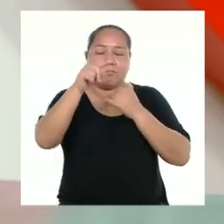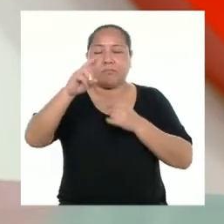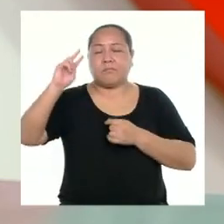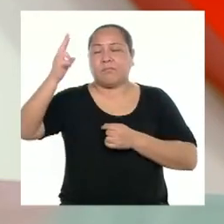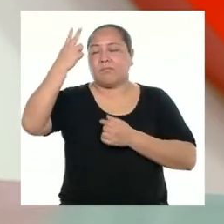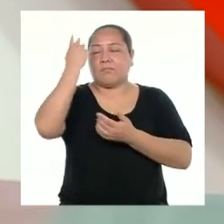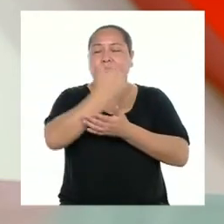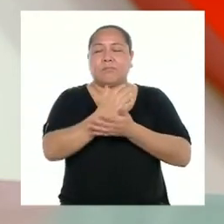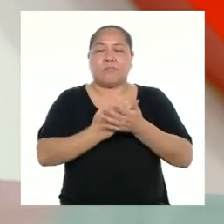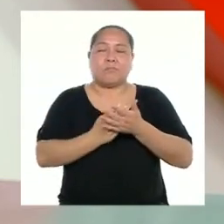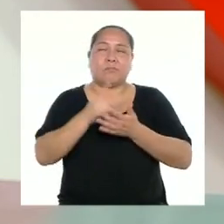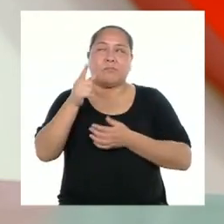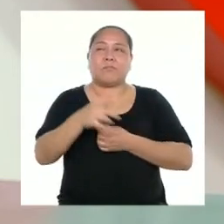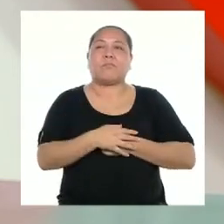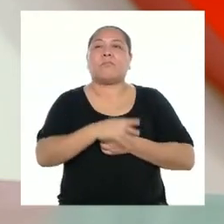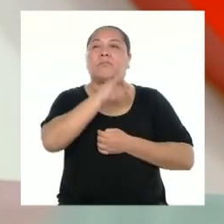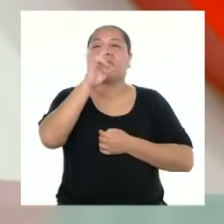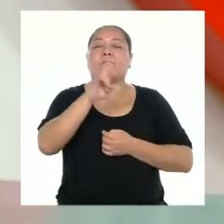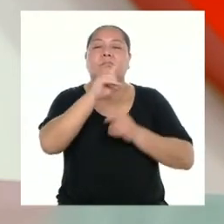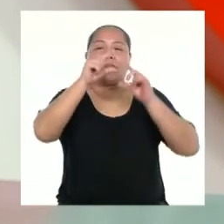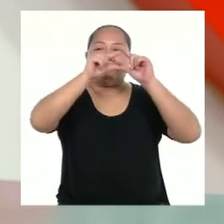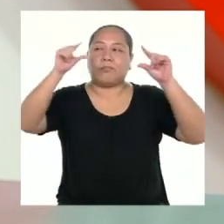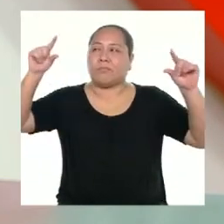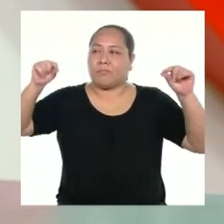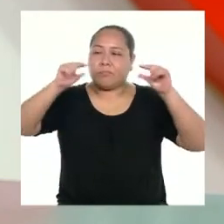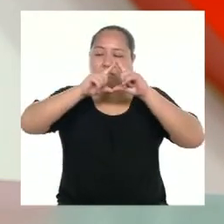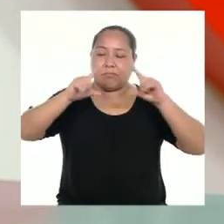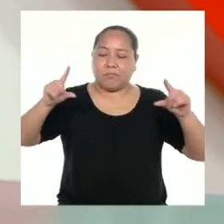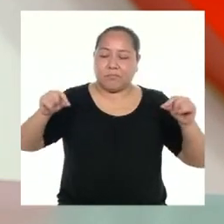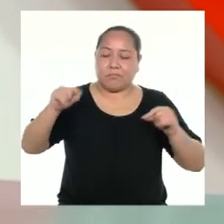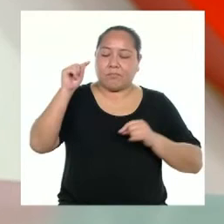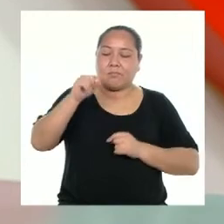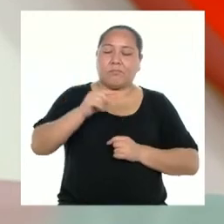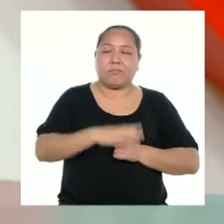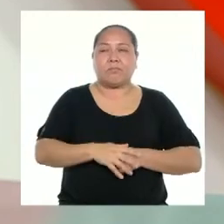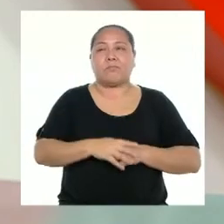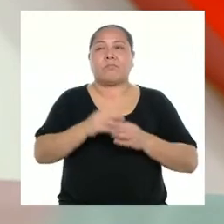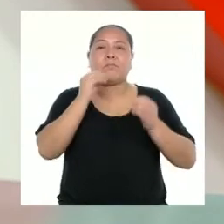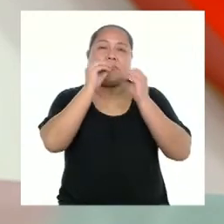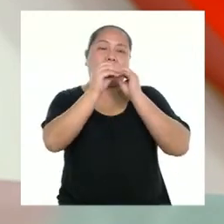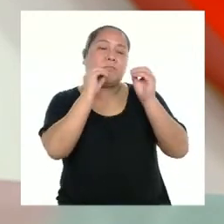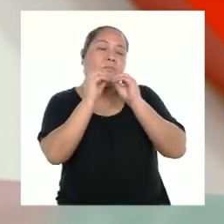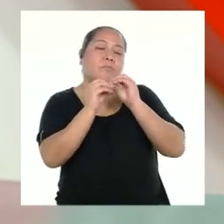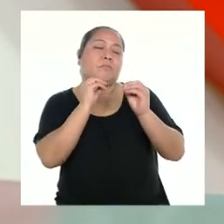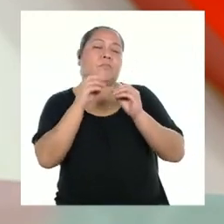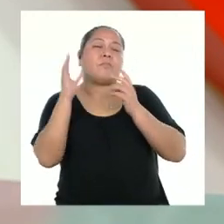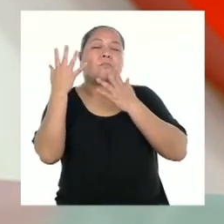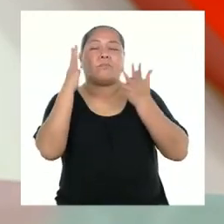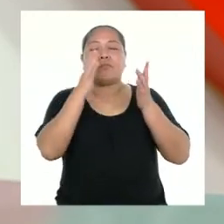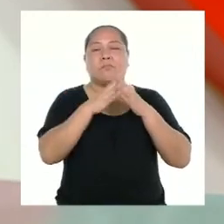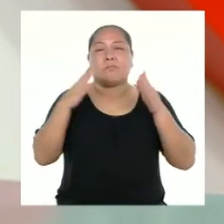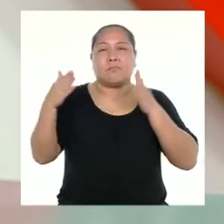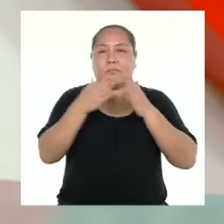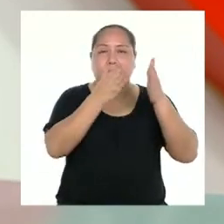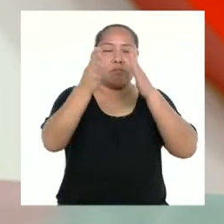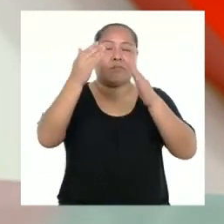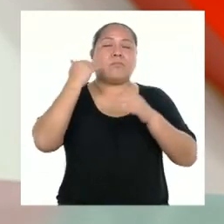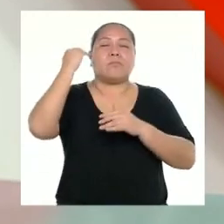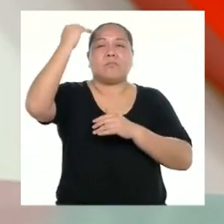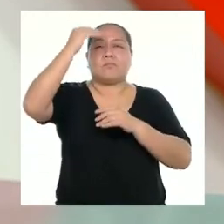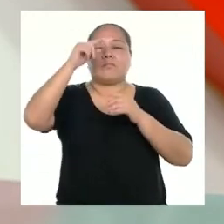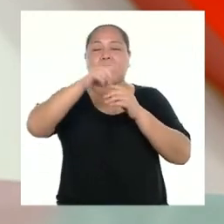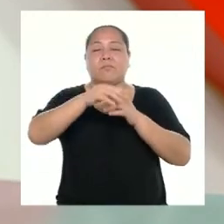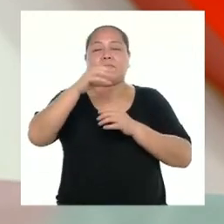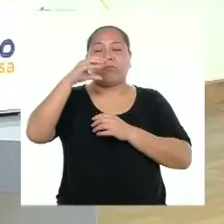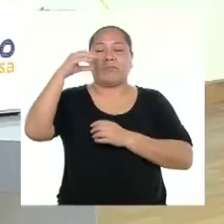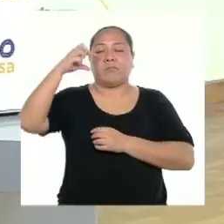tercer criterio, que es emplear tiras rectangulares para calcular la medida aproximada de la superficie del mapa de la cuenca del